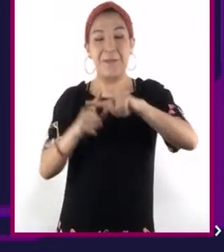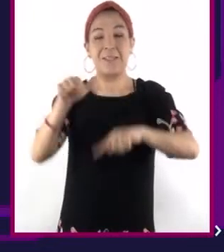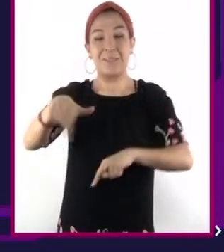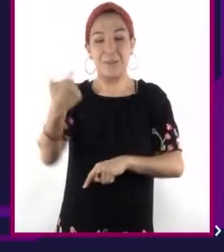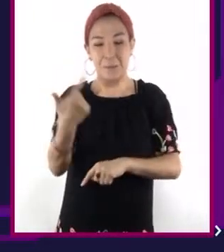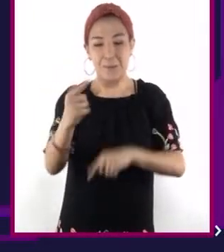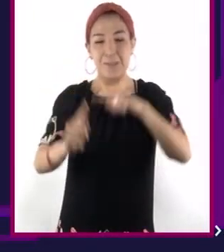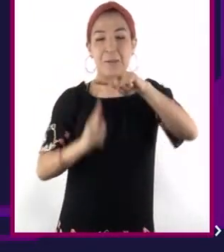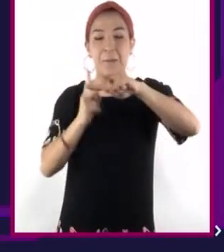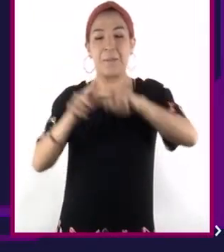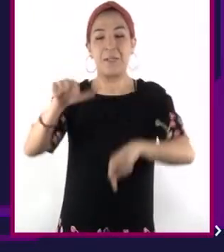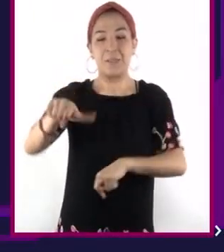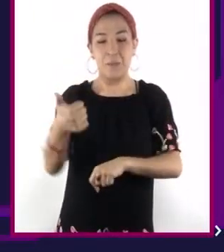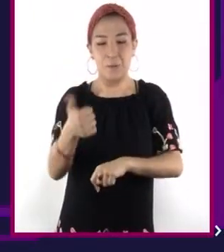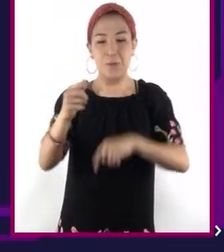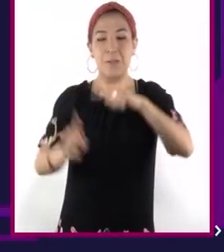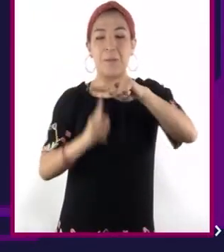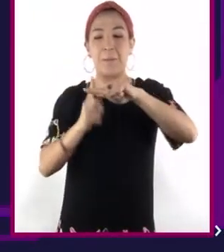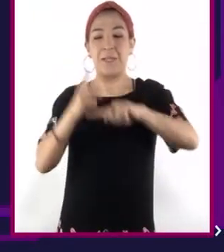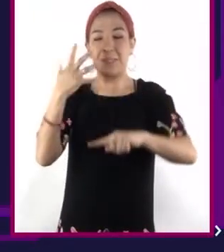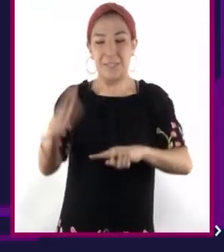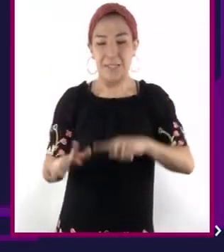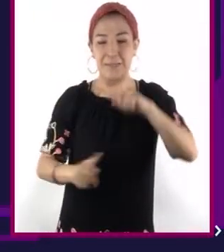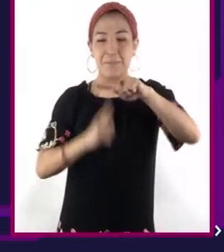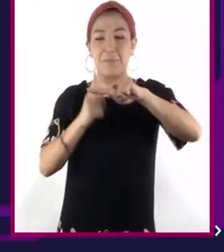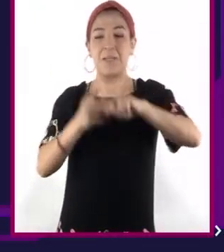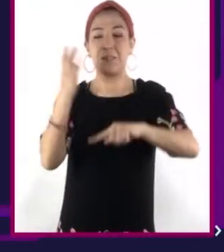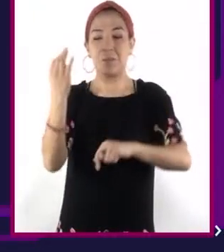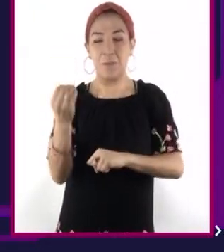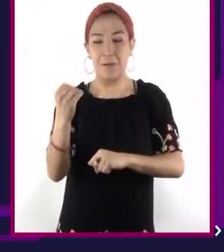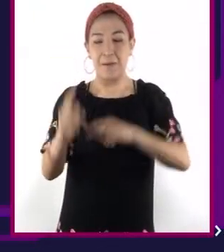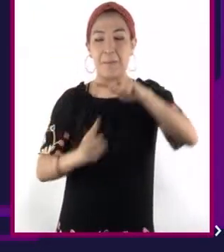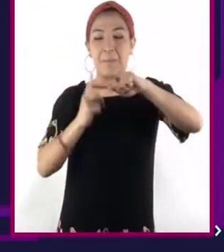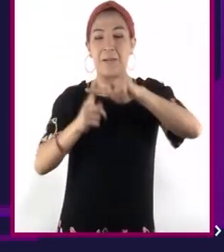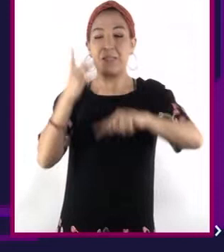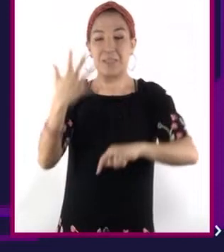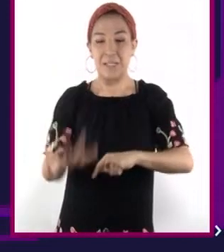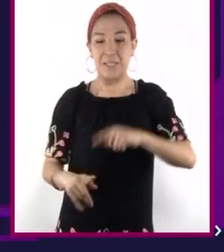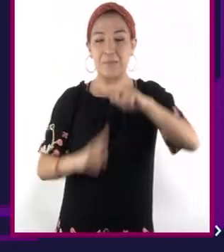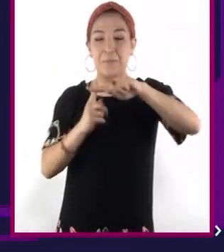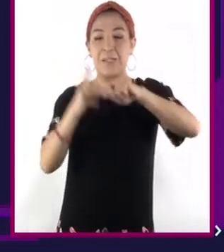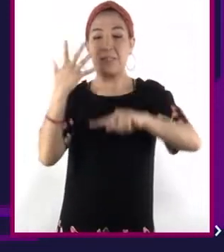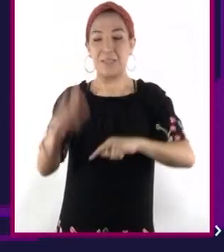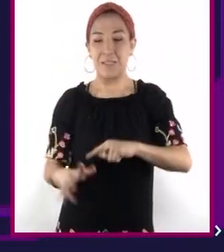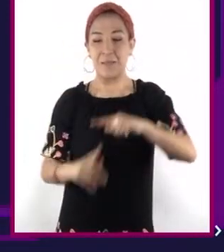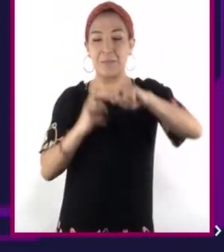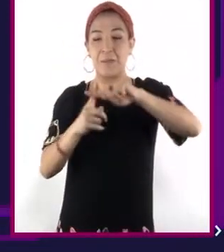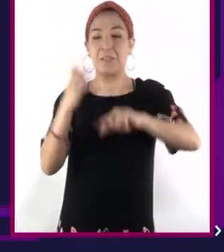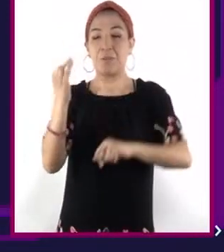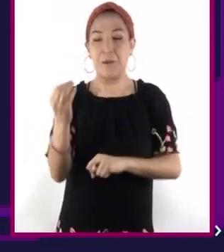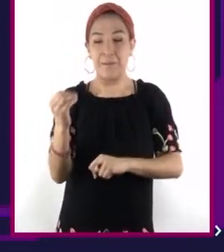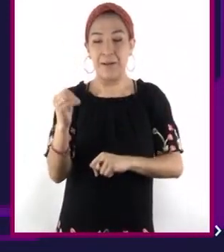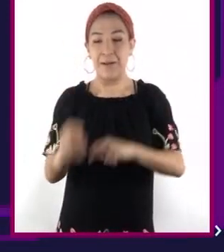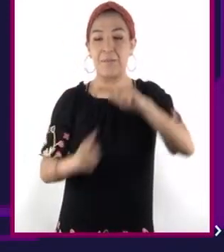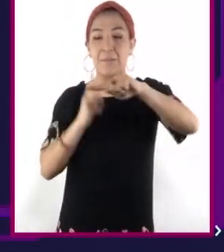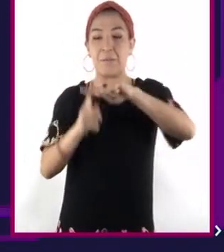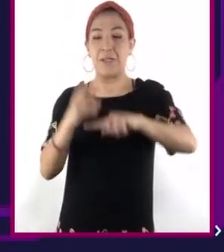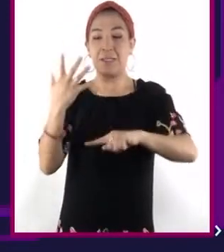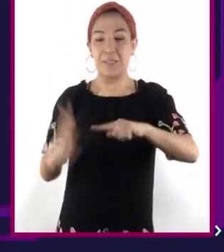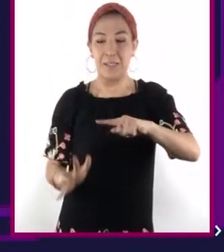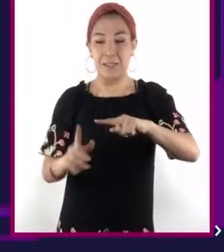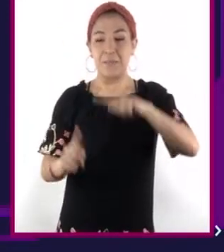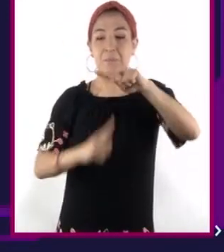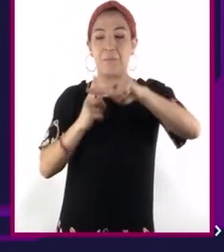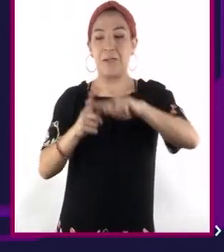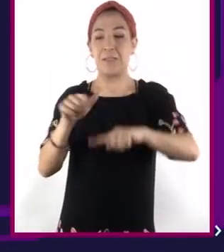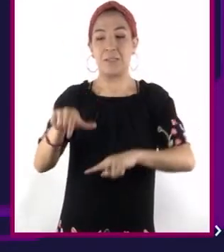12, más 11, más 10, más 9, más 10, más 10, más 9, más